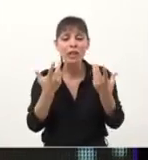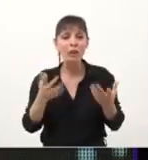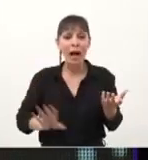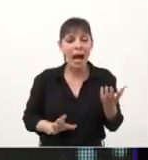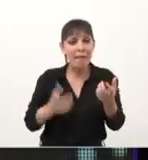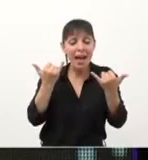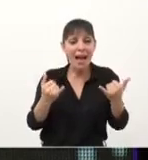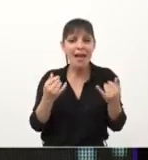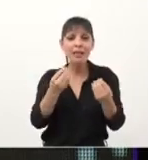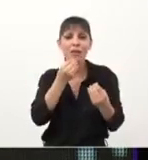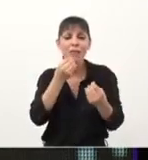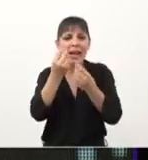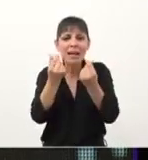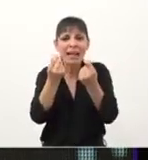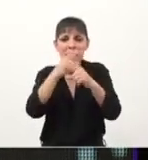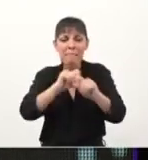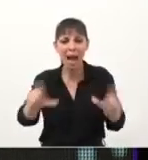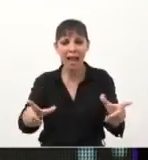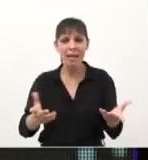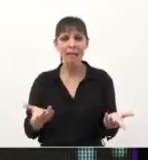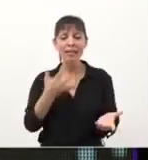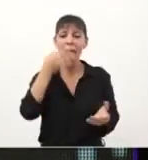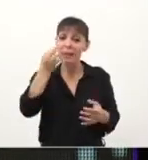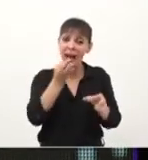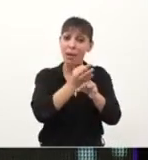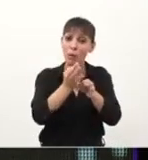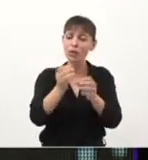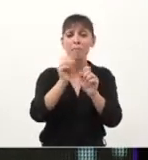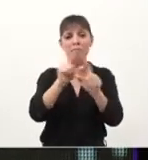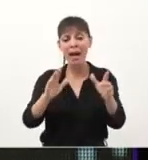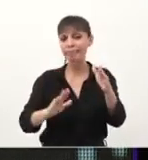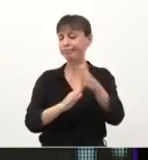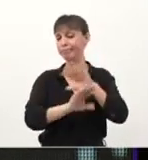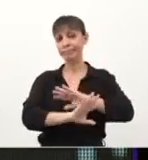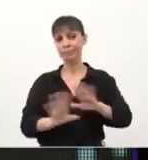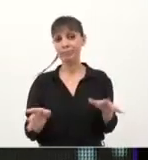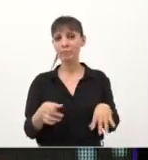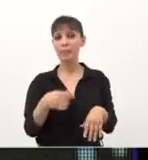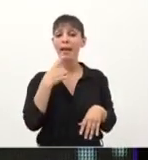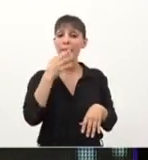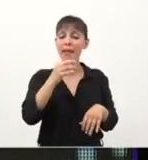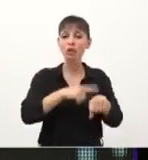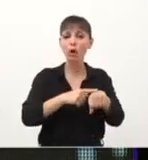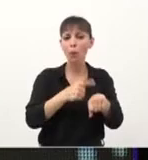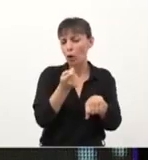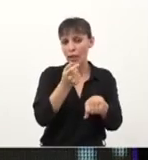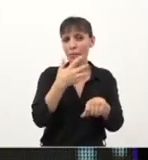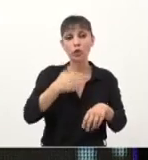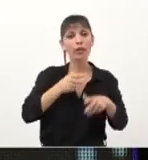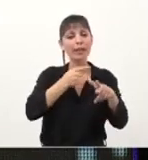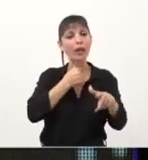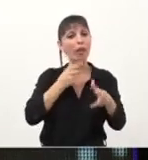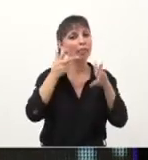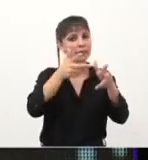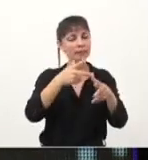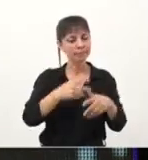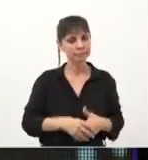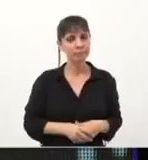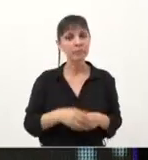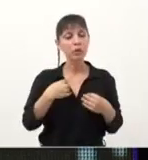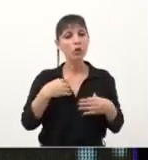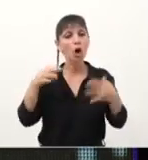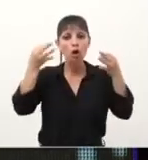Entonces, la educación realmente tiene enormes problemas y acá se la está ocultando. Como tengo poco tiempo, quiero decir lo siguiente, y tengo un compromiso con ellas. A